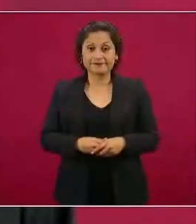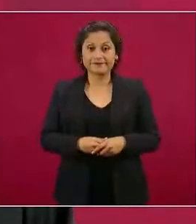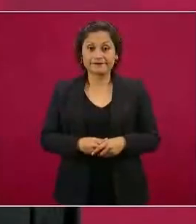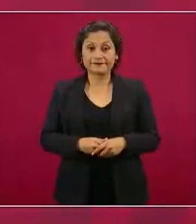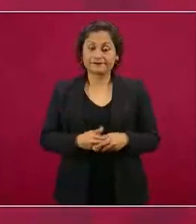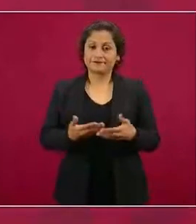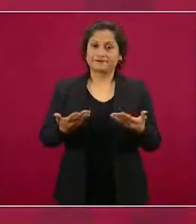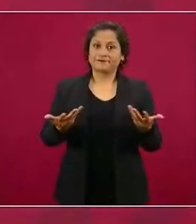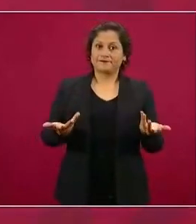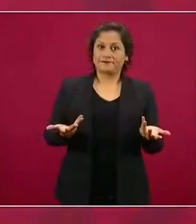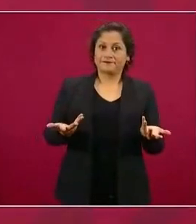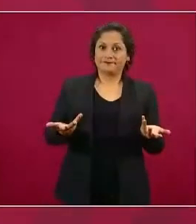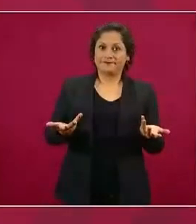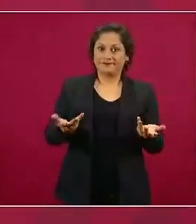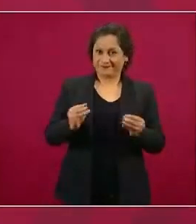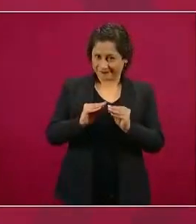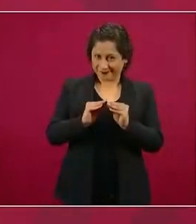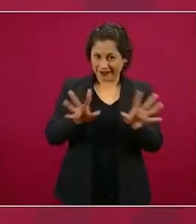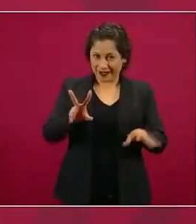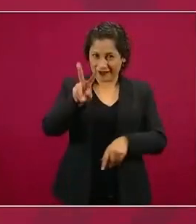Entonces, si eso no lo vemos,